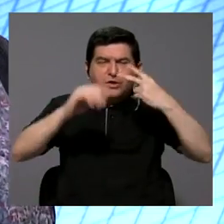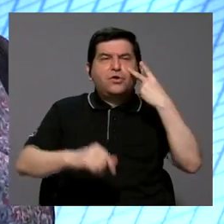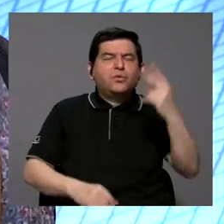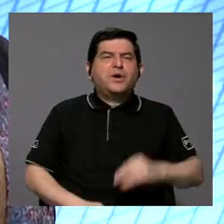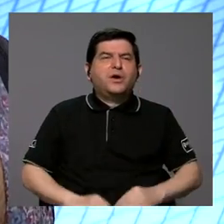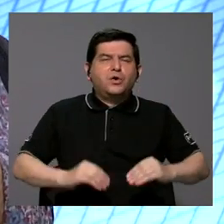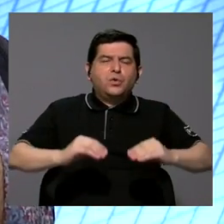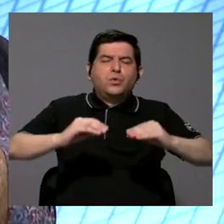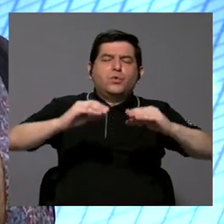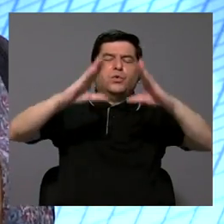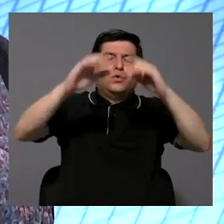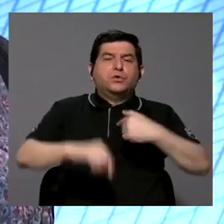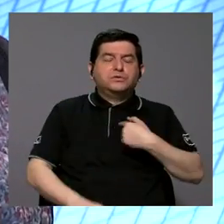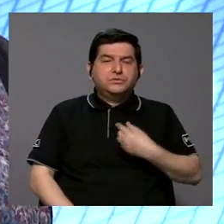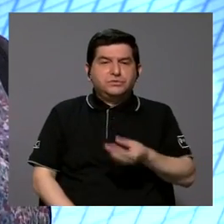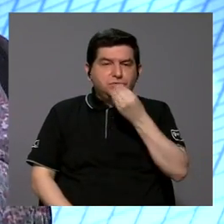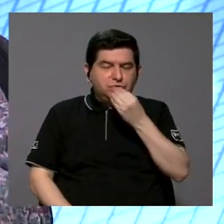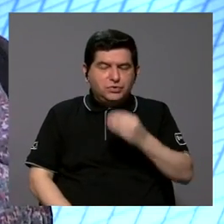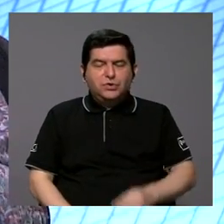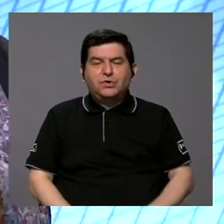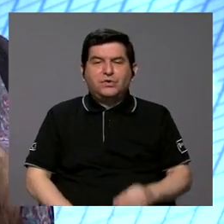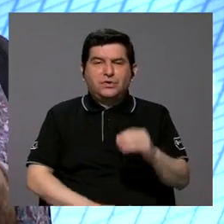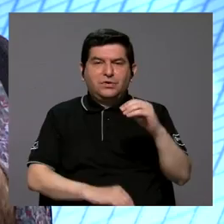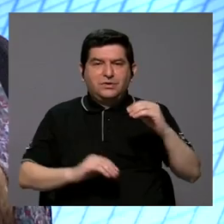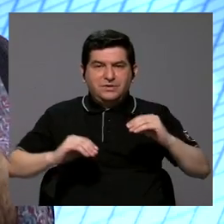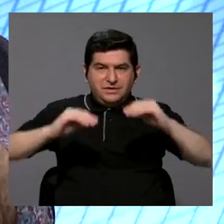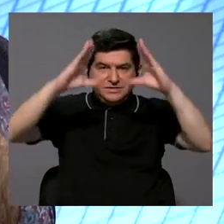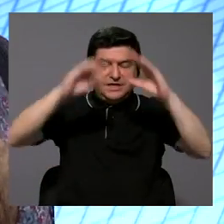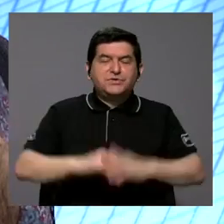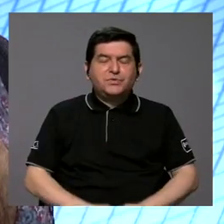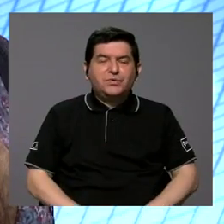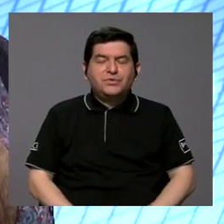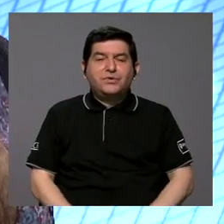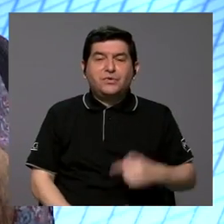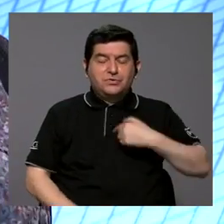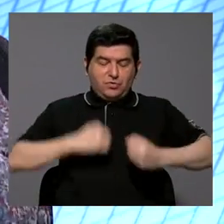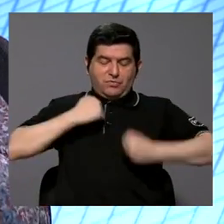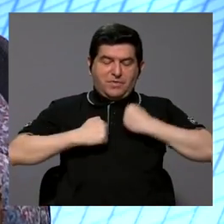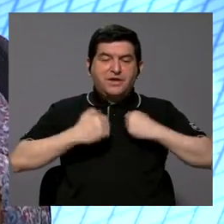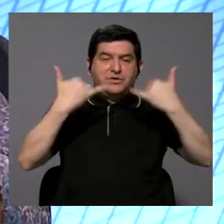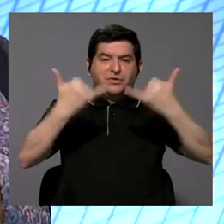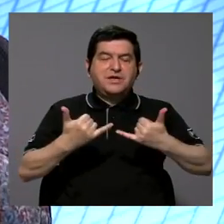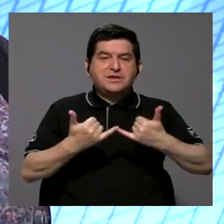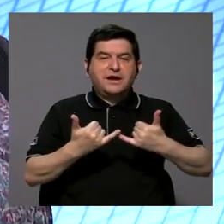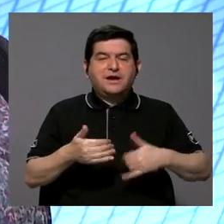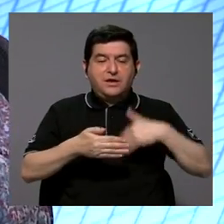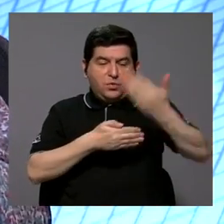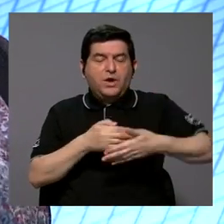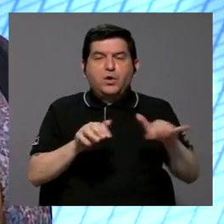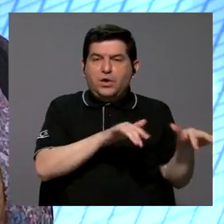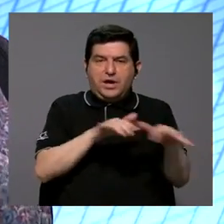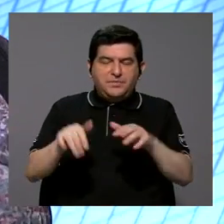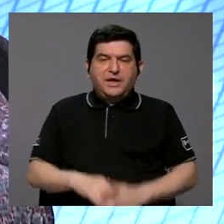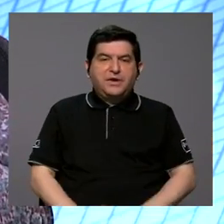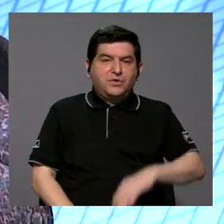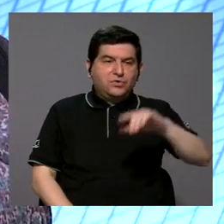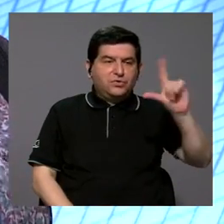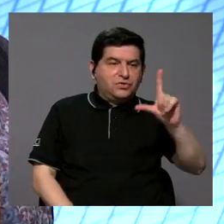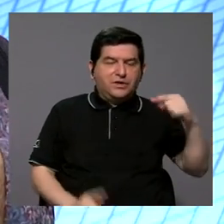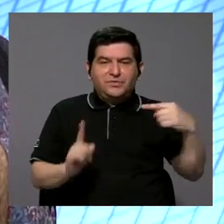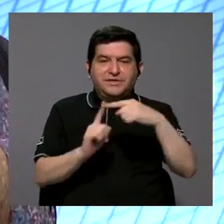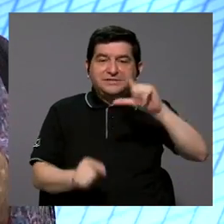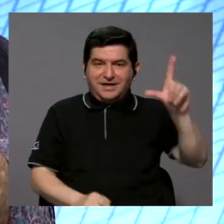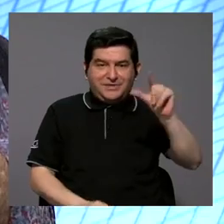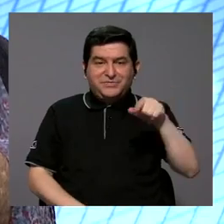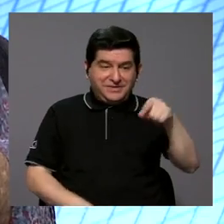sol, desayuno, me baño y me siento al piano a hacer ruido, a ver si algo sale. Todos los días, lunes a lunes. Y